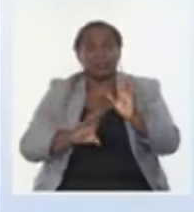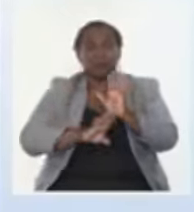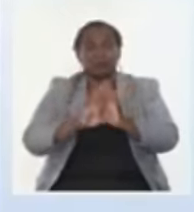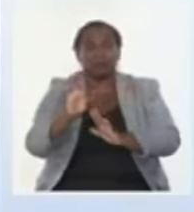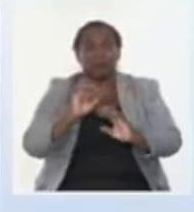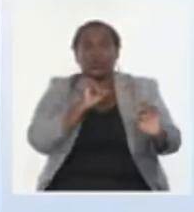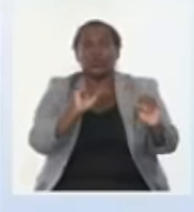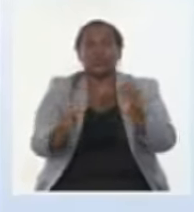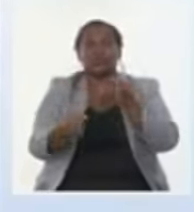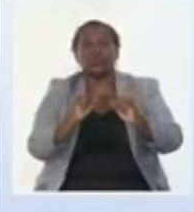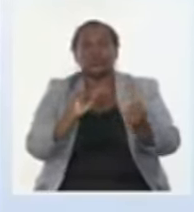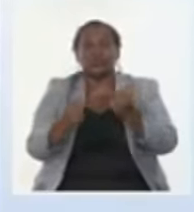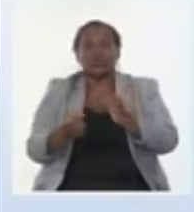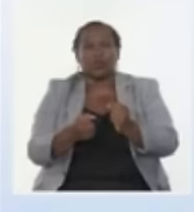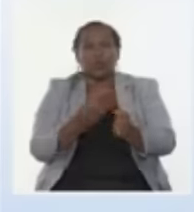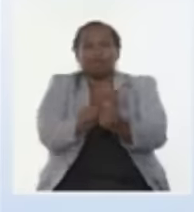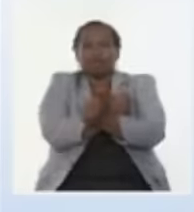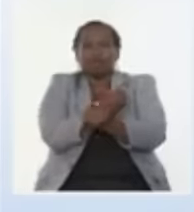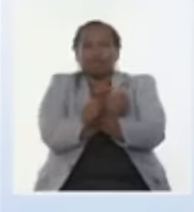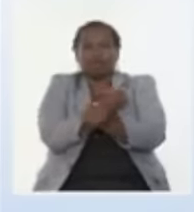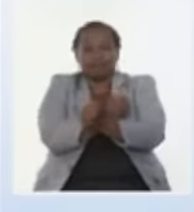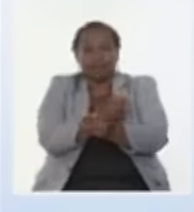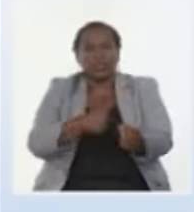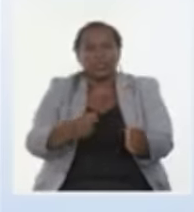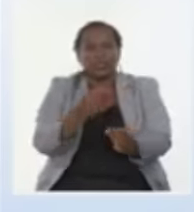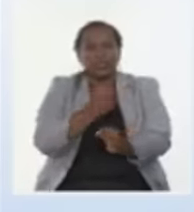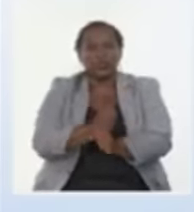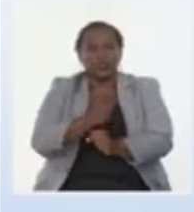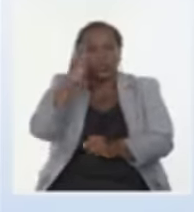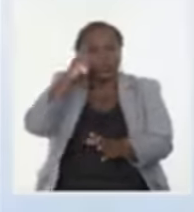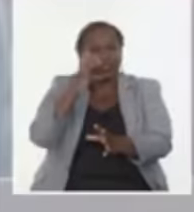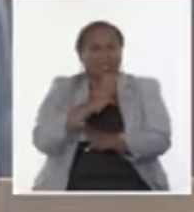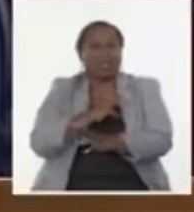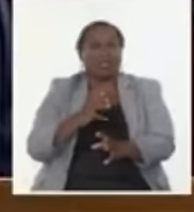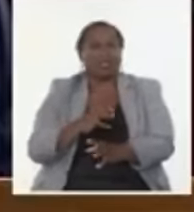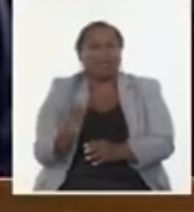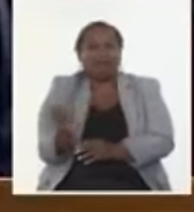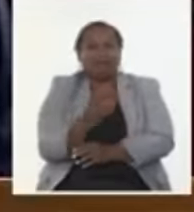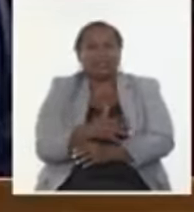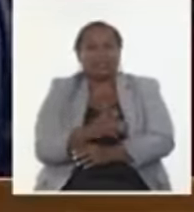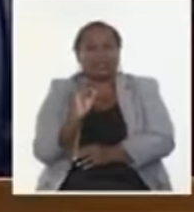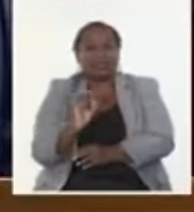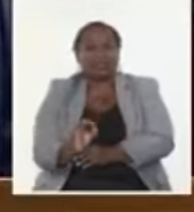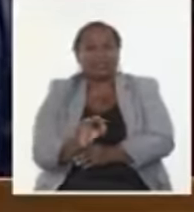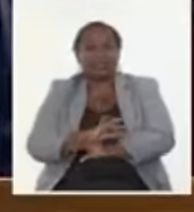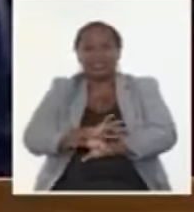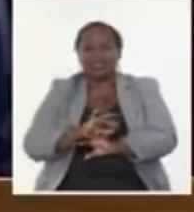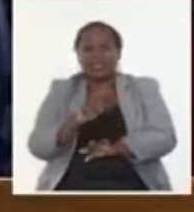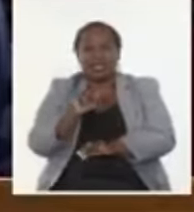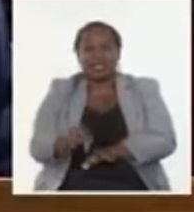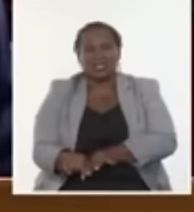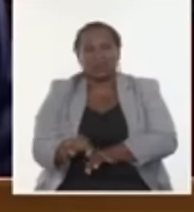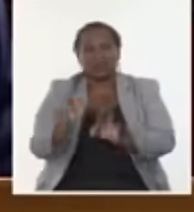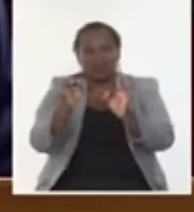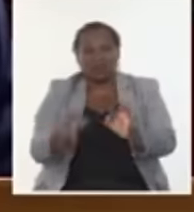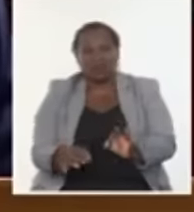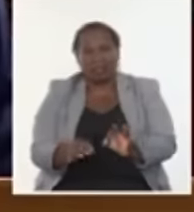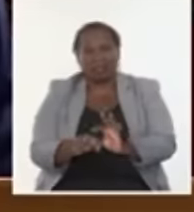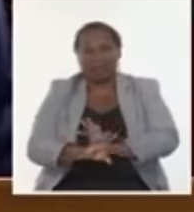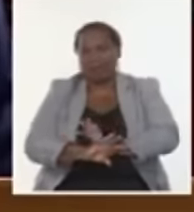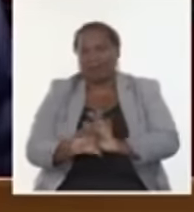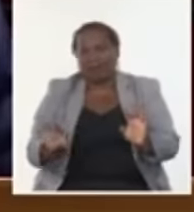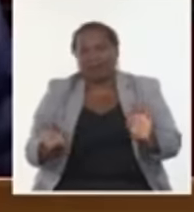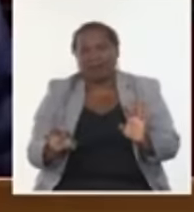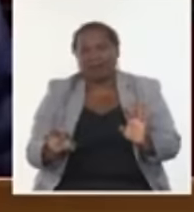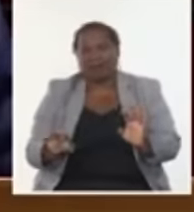control de riesgo en el uso de la inteligencia artificial. Ya esa es una realidad que la tenemos presente,